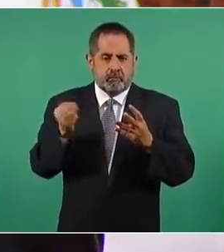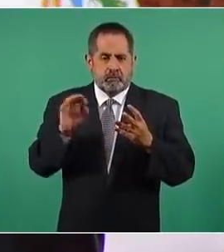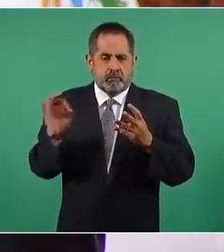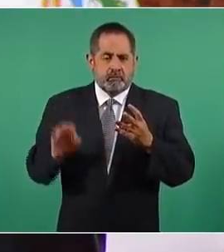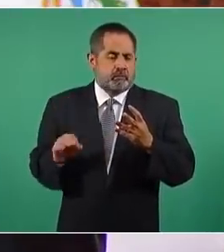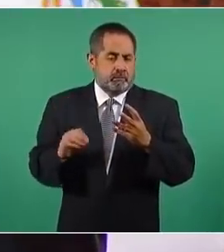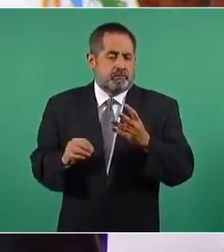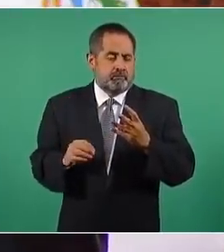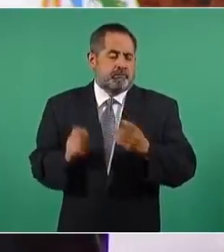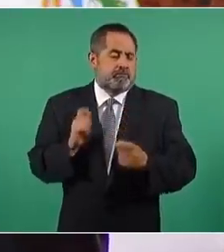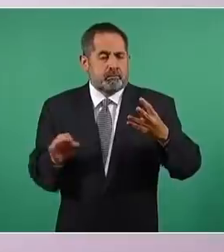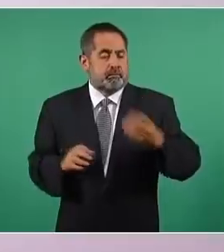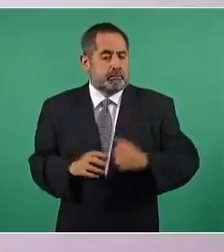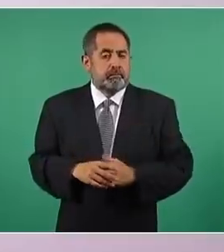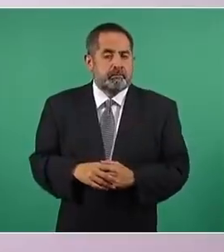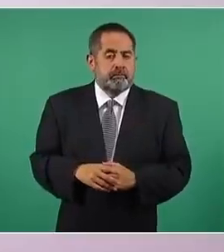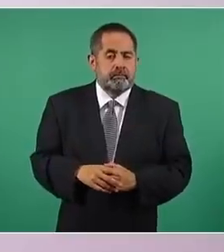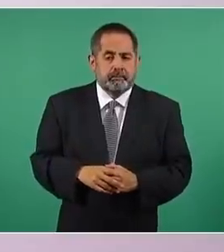1.9%.